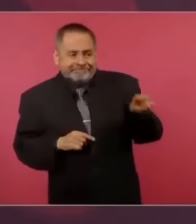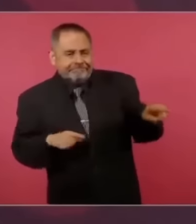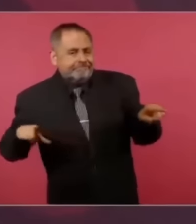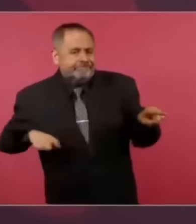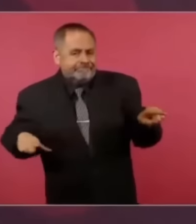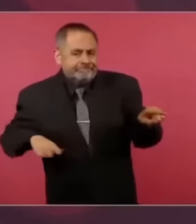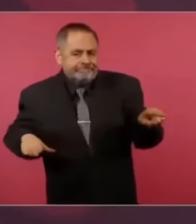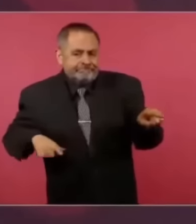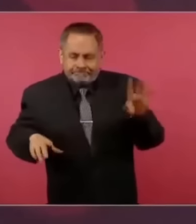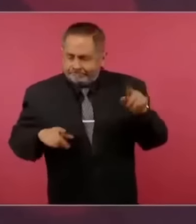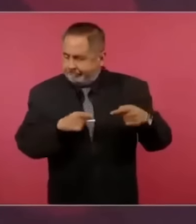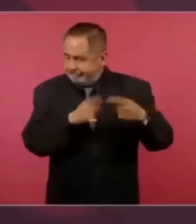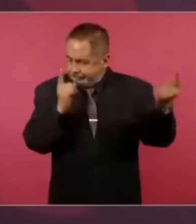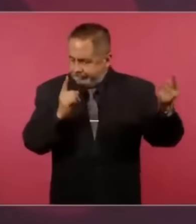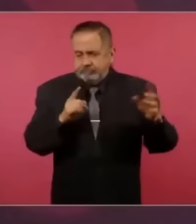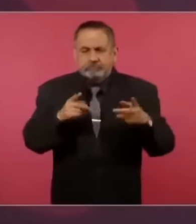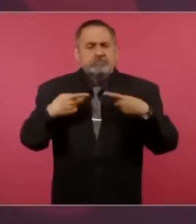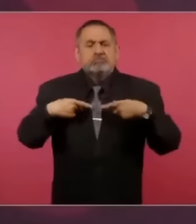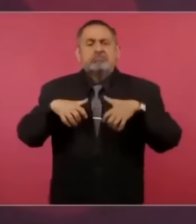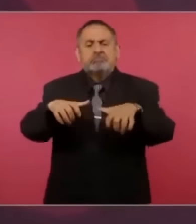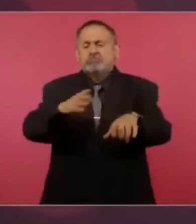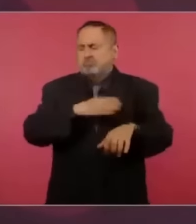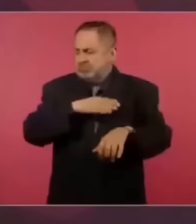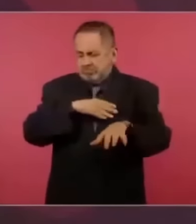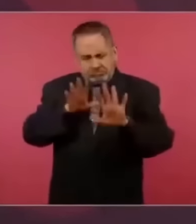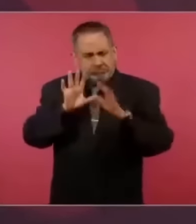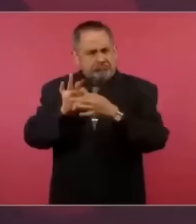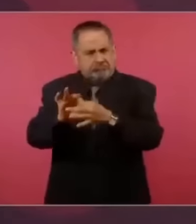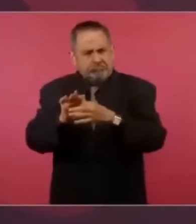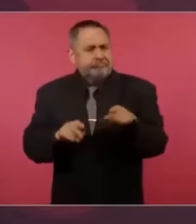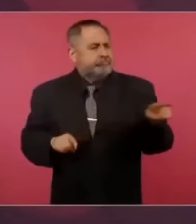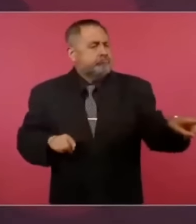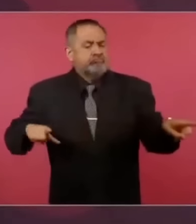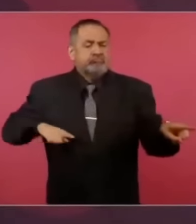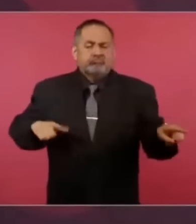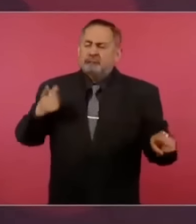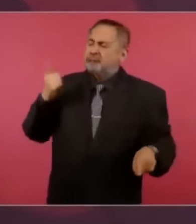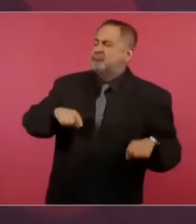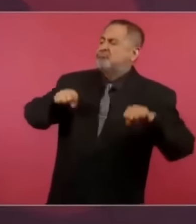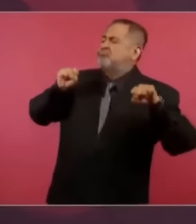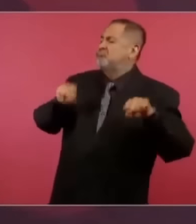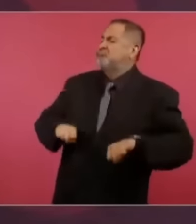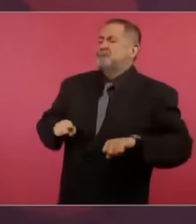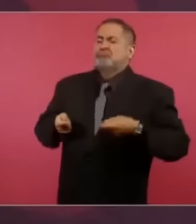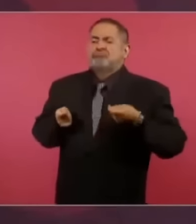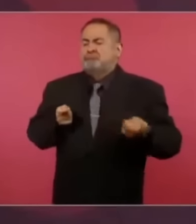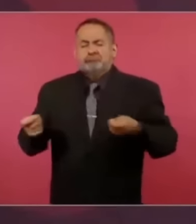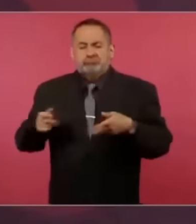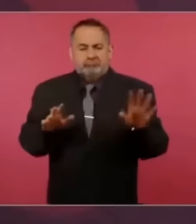es un asunto con un gobierno autoritario,